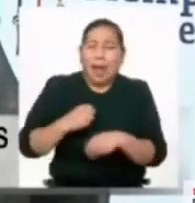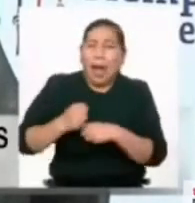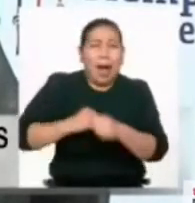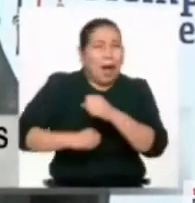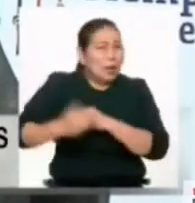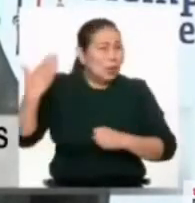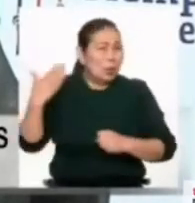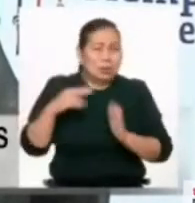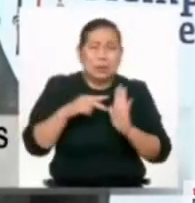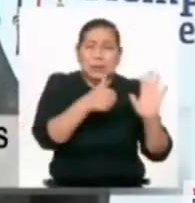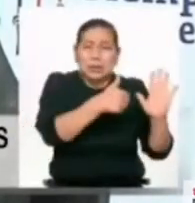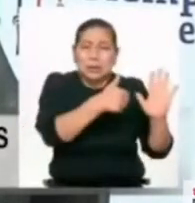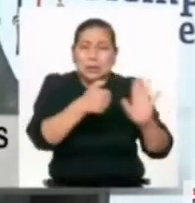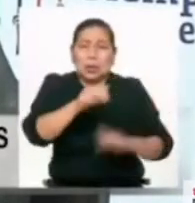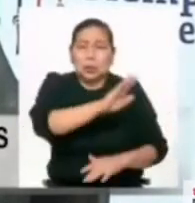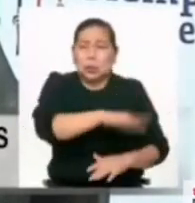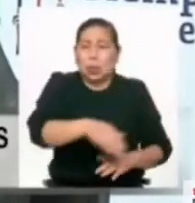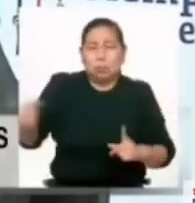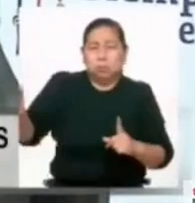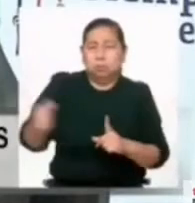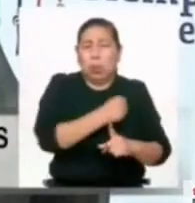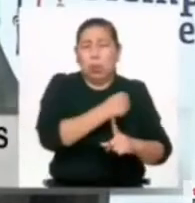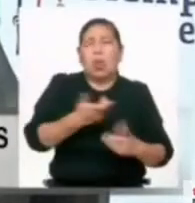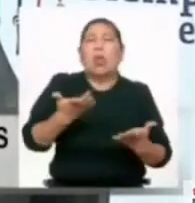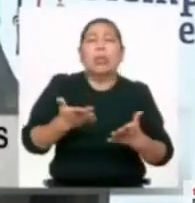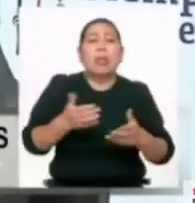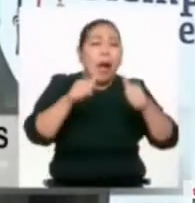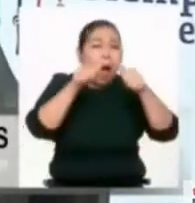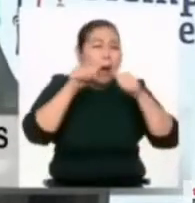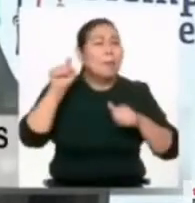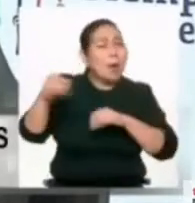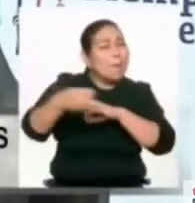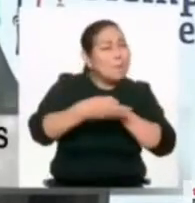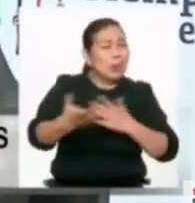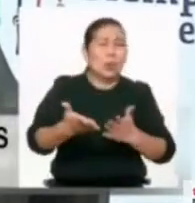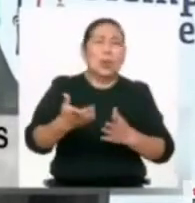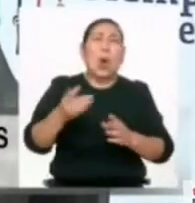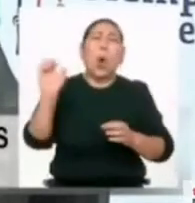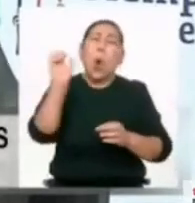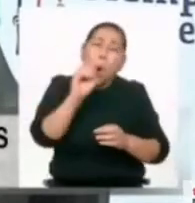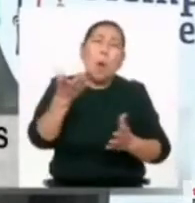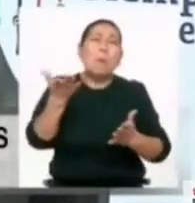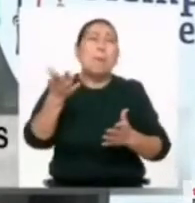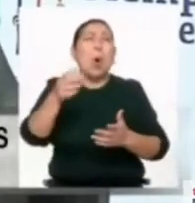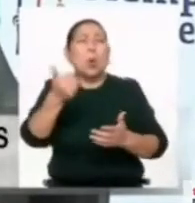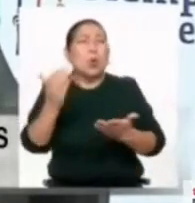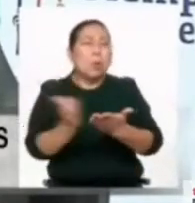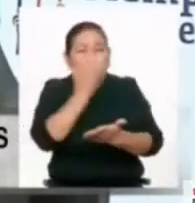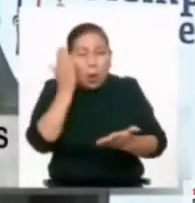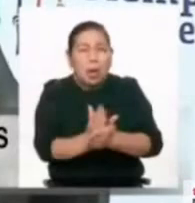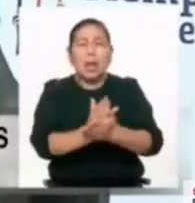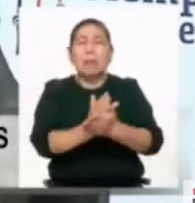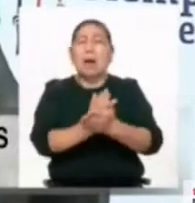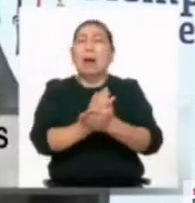Solamente el año pasado se han registrado 600 niños violentados en la región Amazonas, víctimas de abuso sexual. Creo que esto es